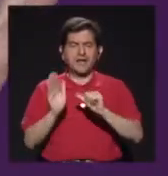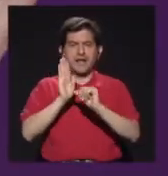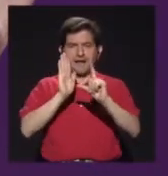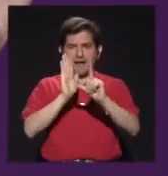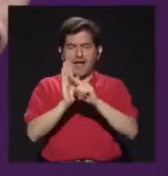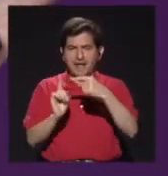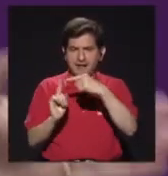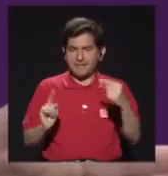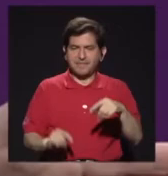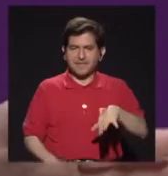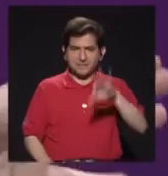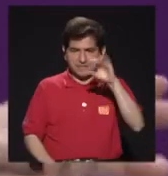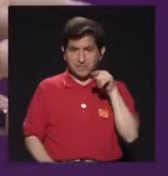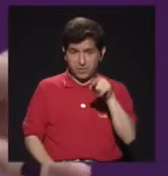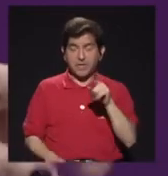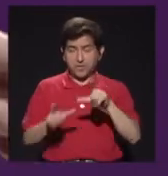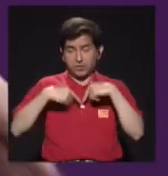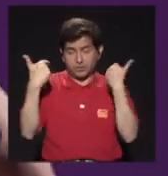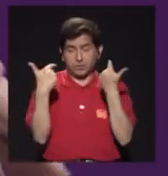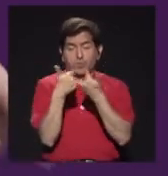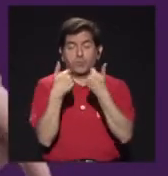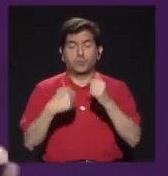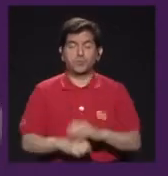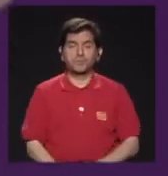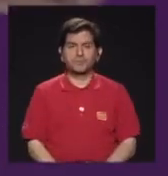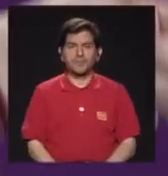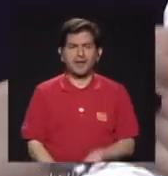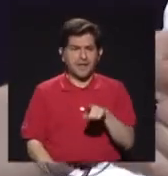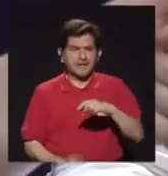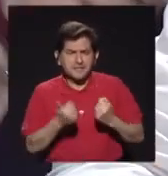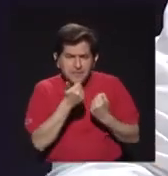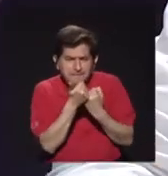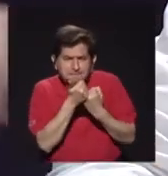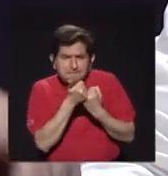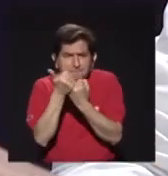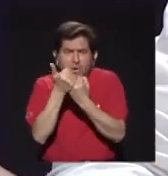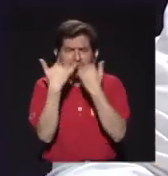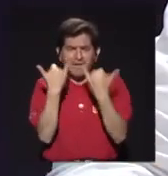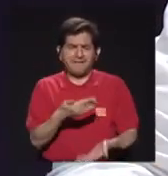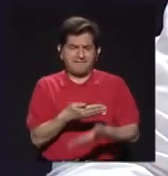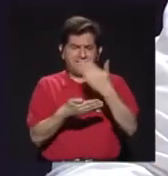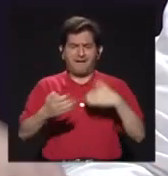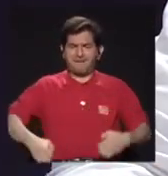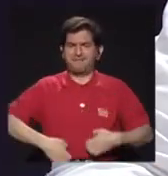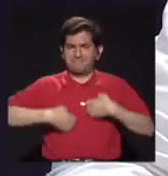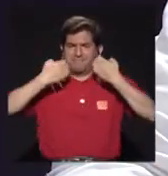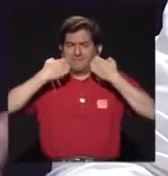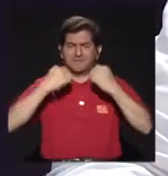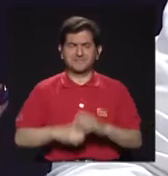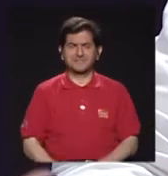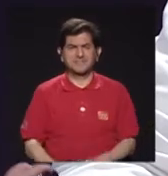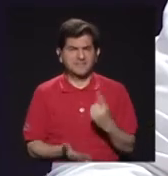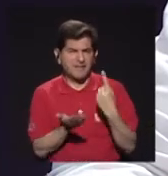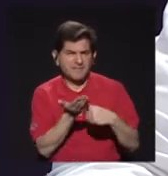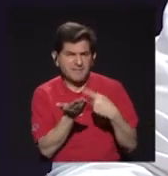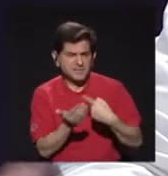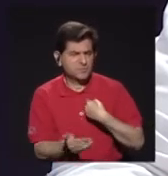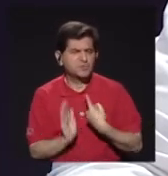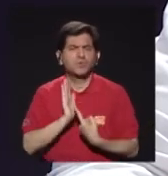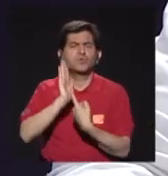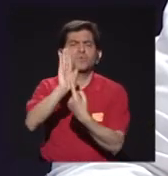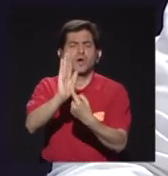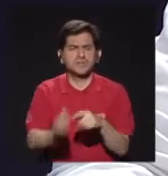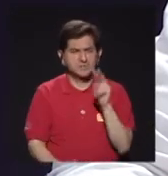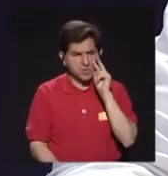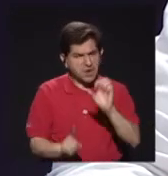legislativa desde que fue electa esta asamblea legislativa entonces esto lo que hace es reforzar lo que ya existía ver antes de la discusión que yo me planteo cuando